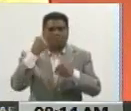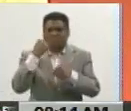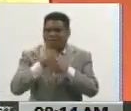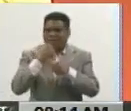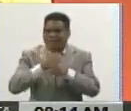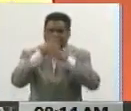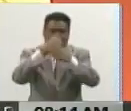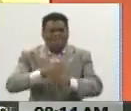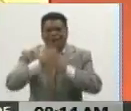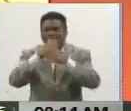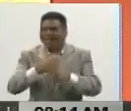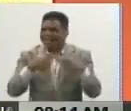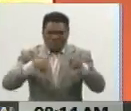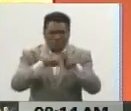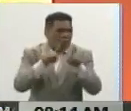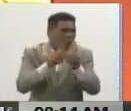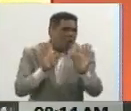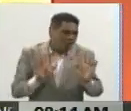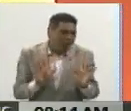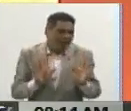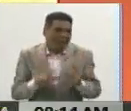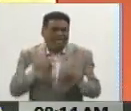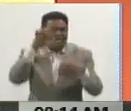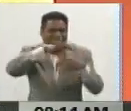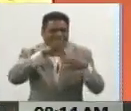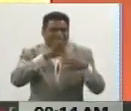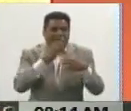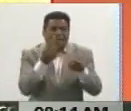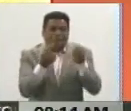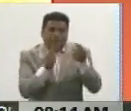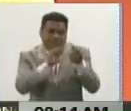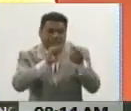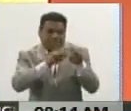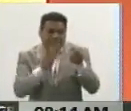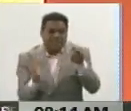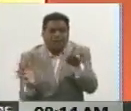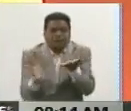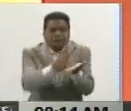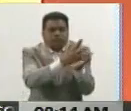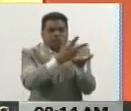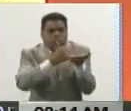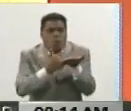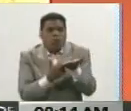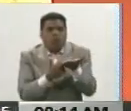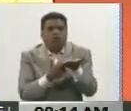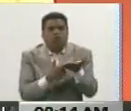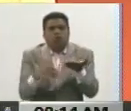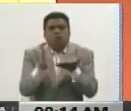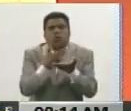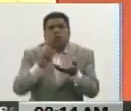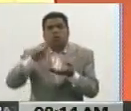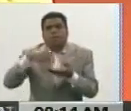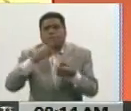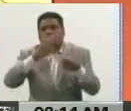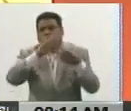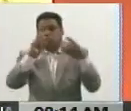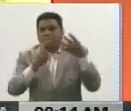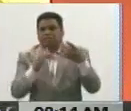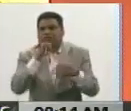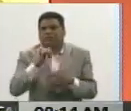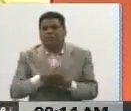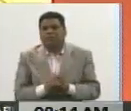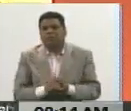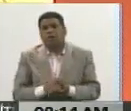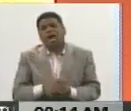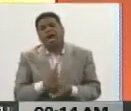septiembre iniciamos siembra de semillas, o sea, inicia la recolección y la siembra, y bueno, ahí vamos a tener también otros datos importantes. Algo